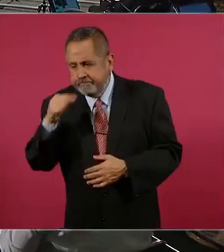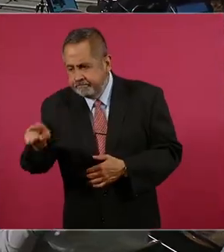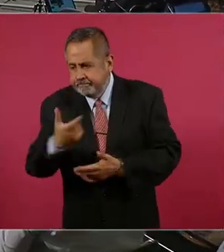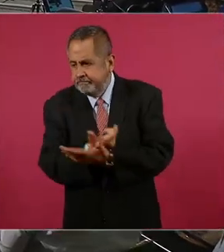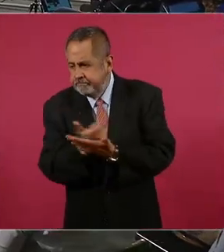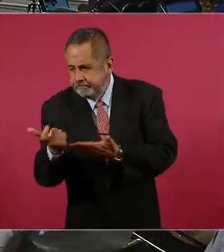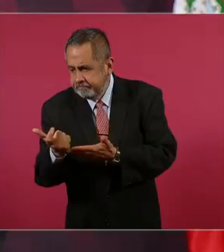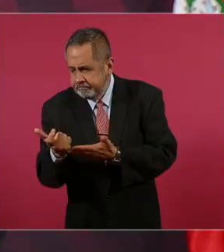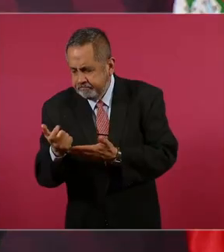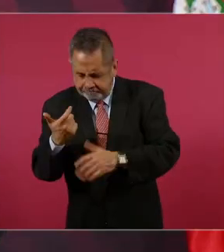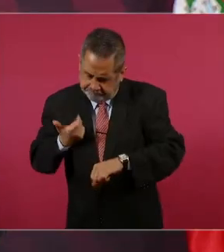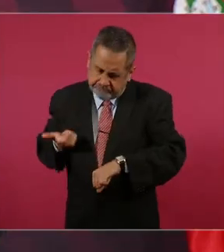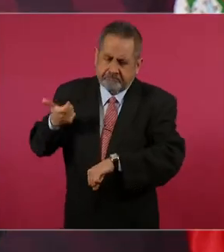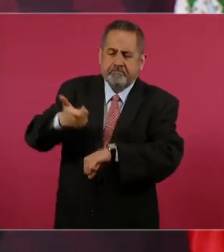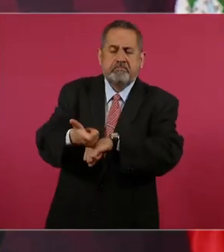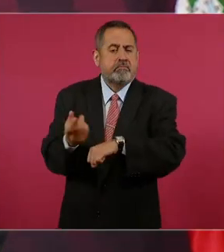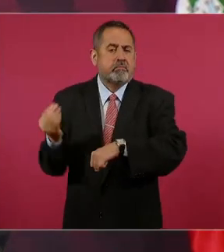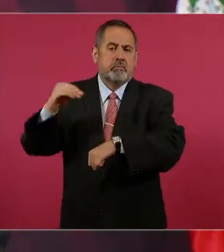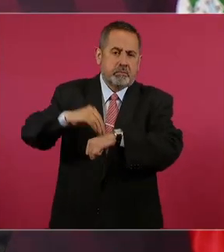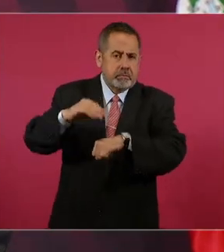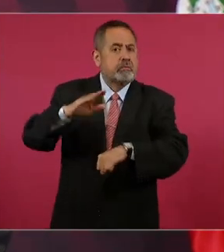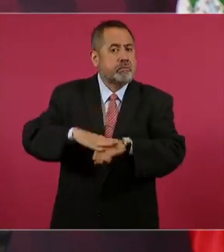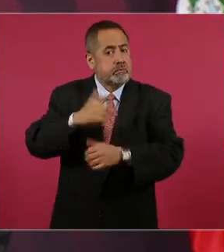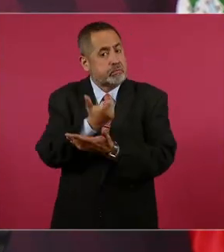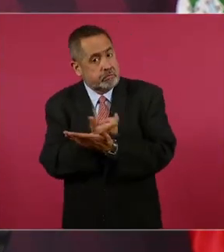salarios de sus trabajadores agrícolas.